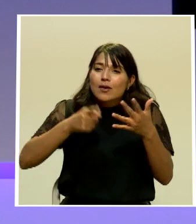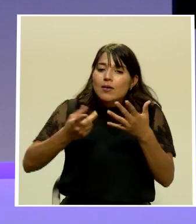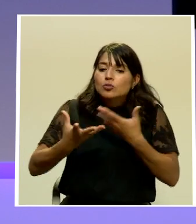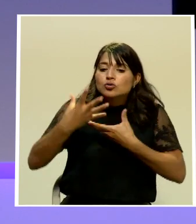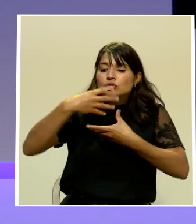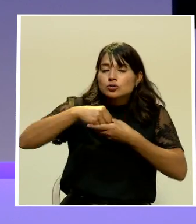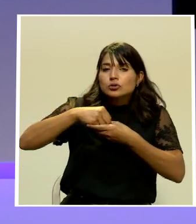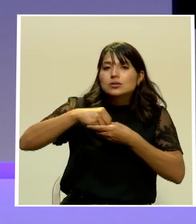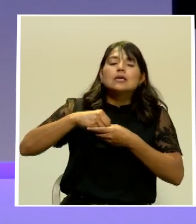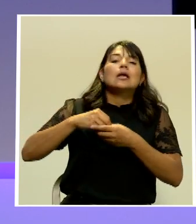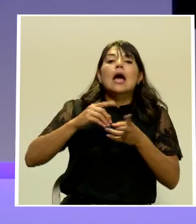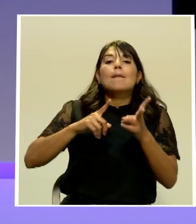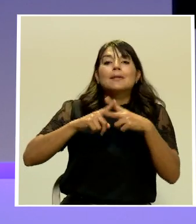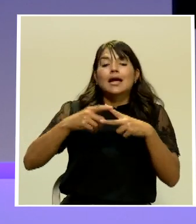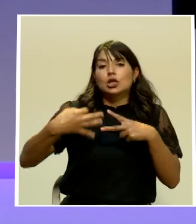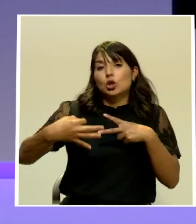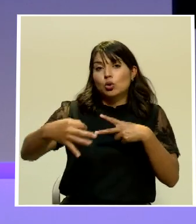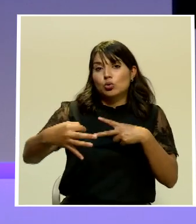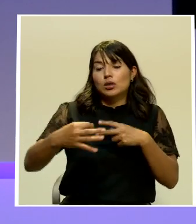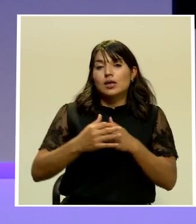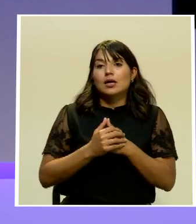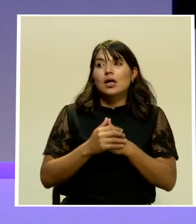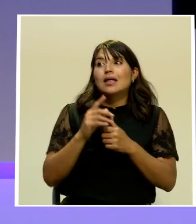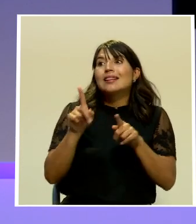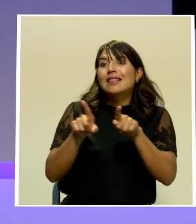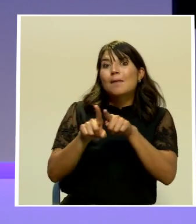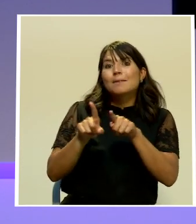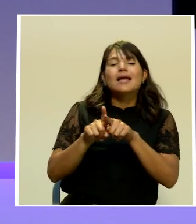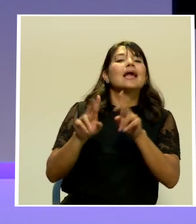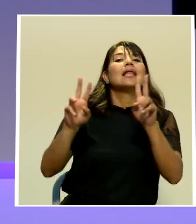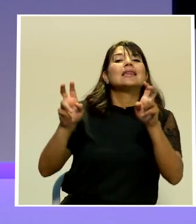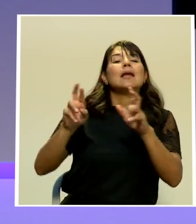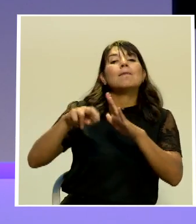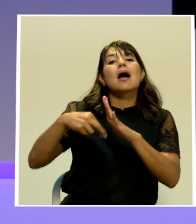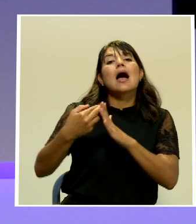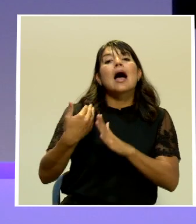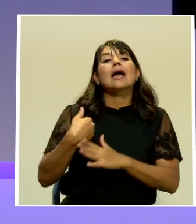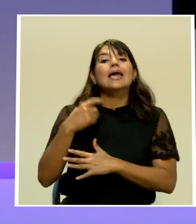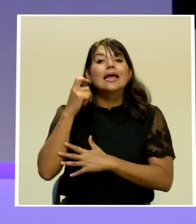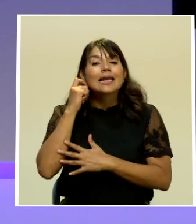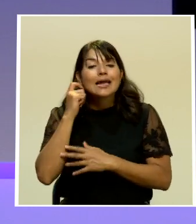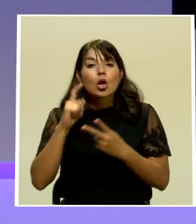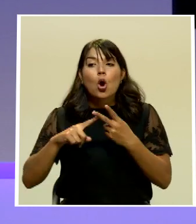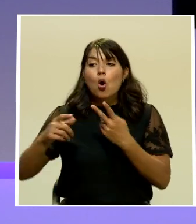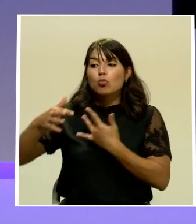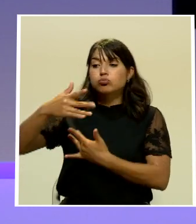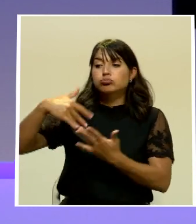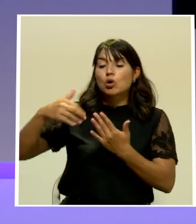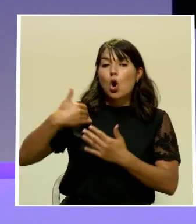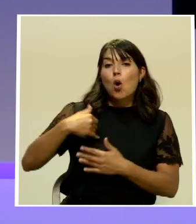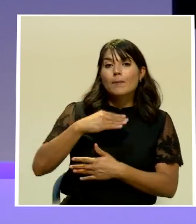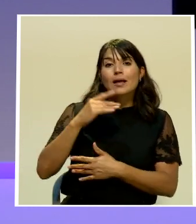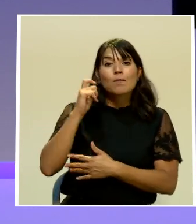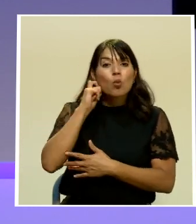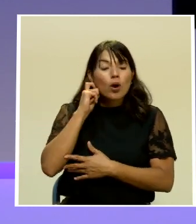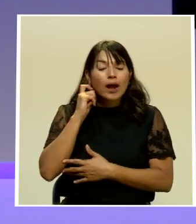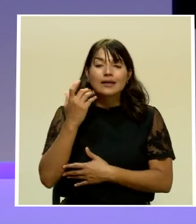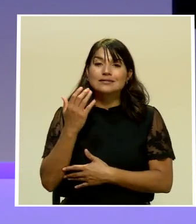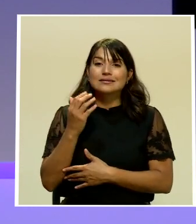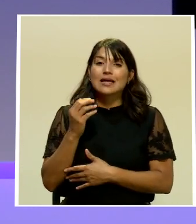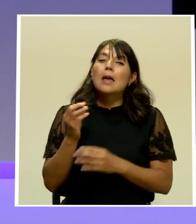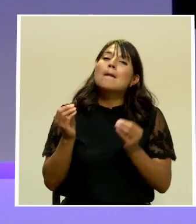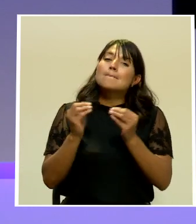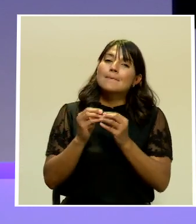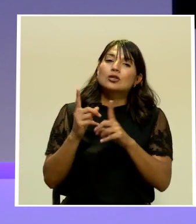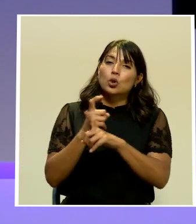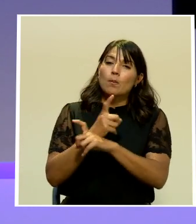práctica, ¿no? Y cuestionarnos también el tema de género, ¿no? De las relaciones entre hombres y mujeres, cómo debe ser. Es más